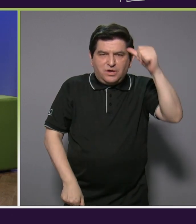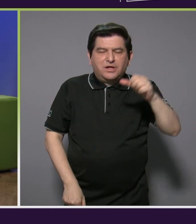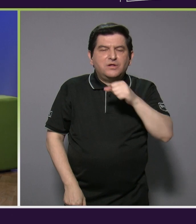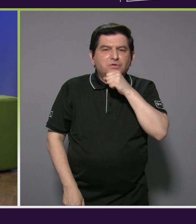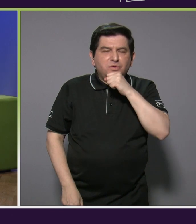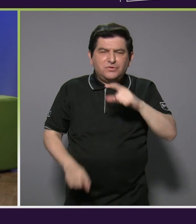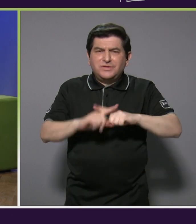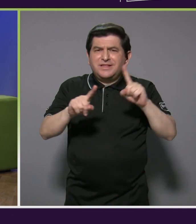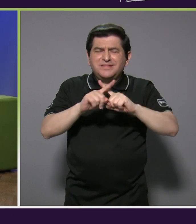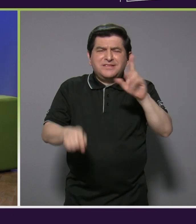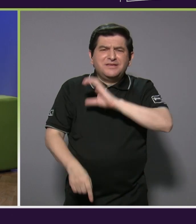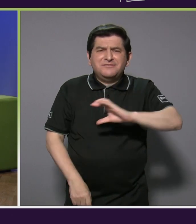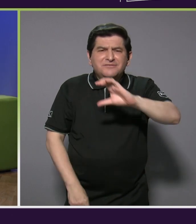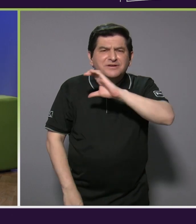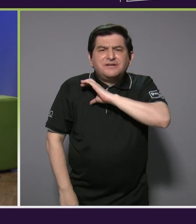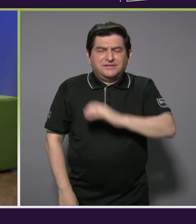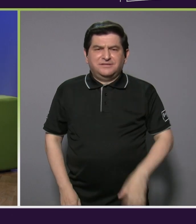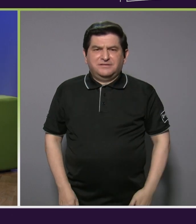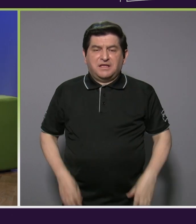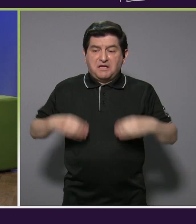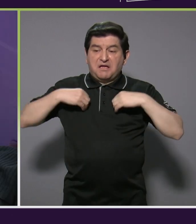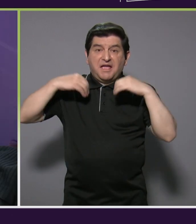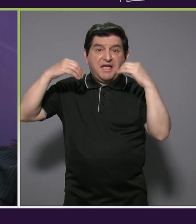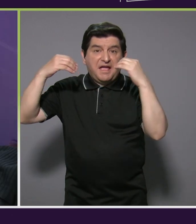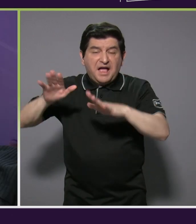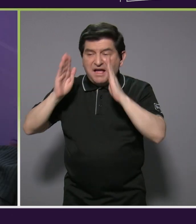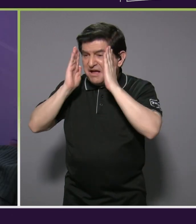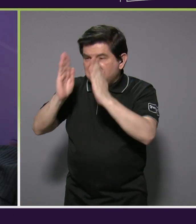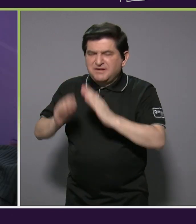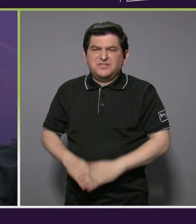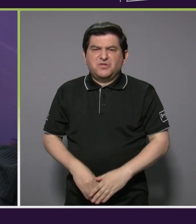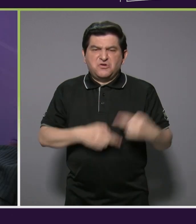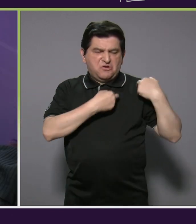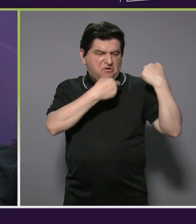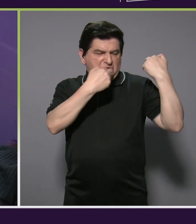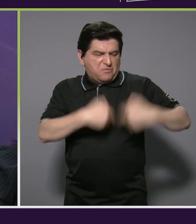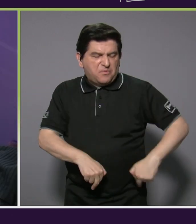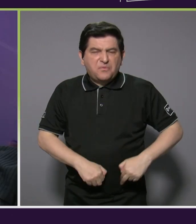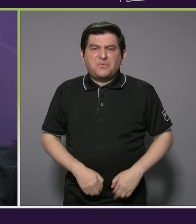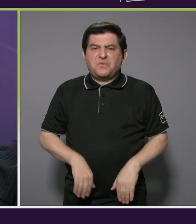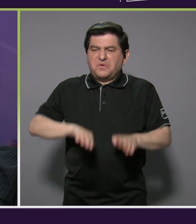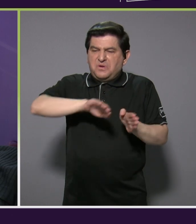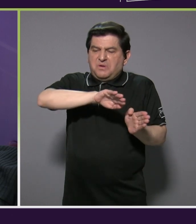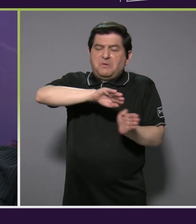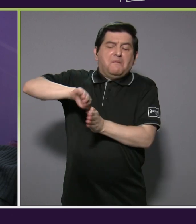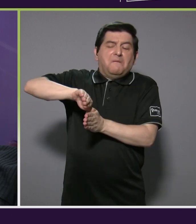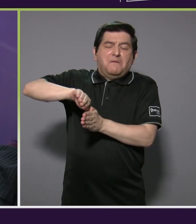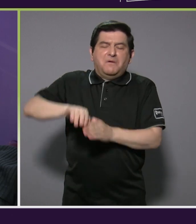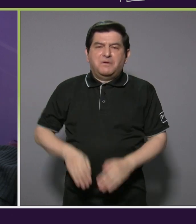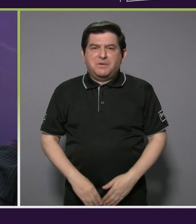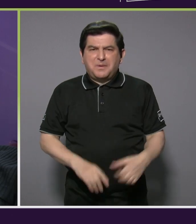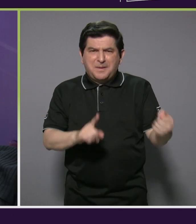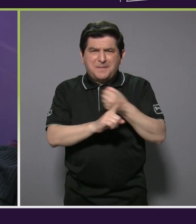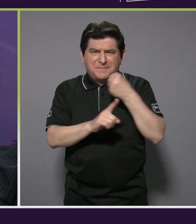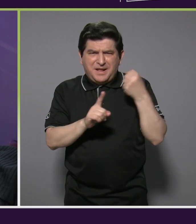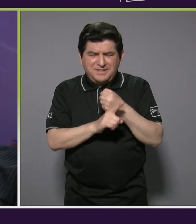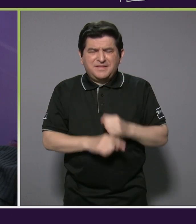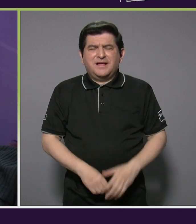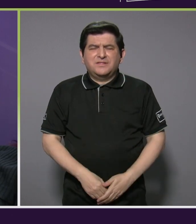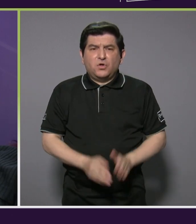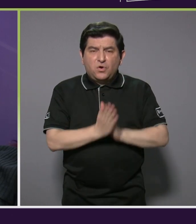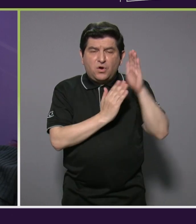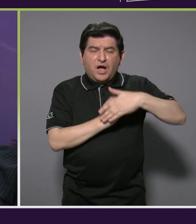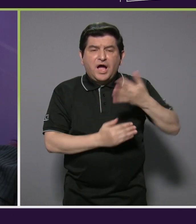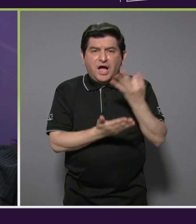serie de conductas donde el abandono, la negligencia, el aislamiento, maltrato, abusos